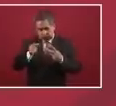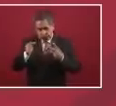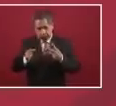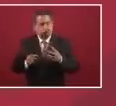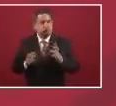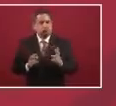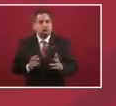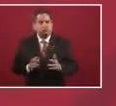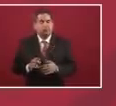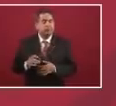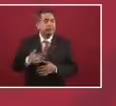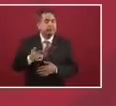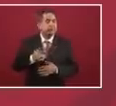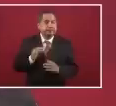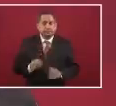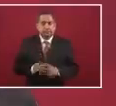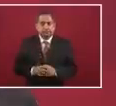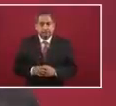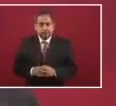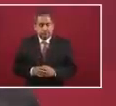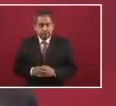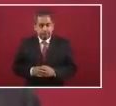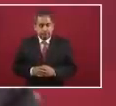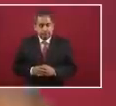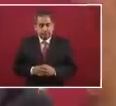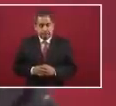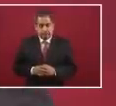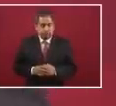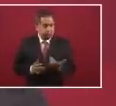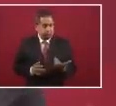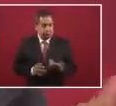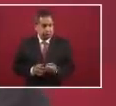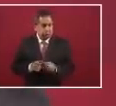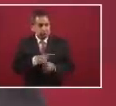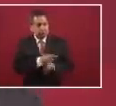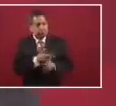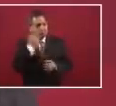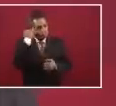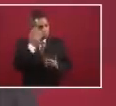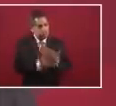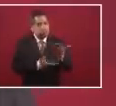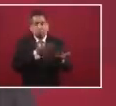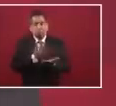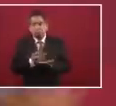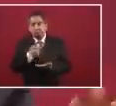Y desde luego todas estas cosas fueron protegidas,